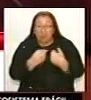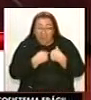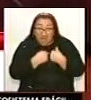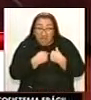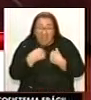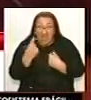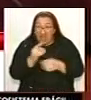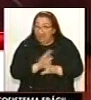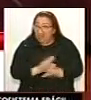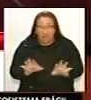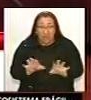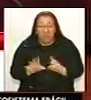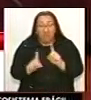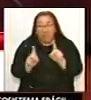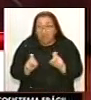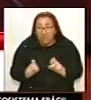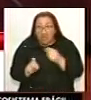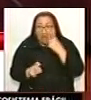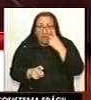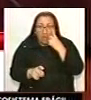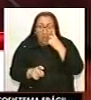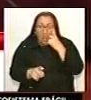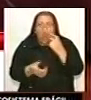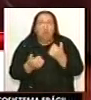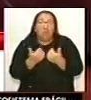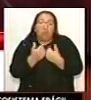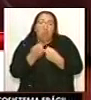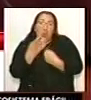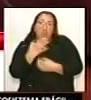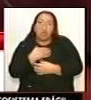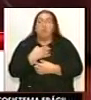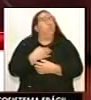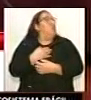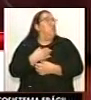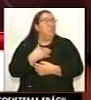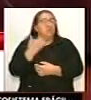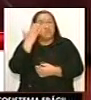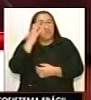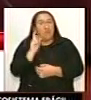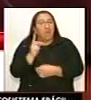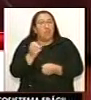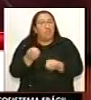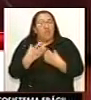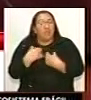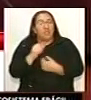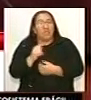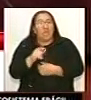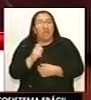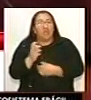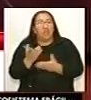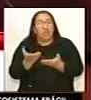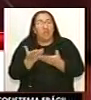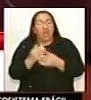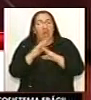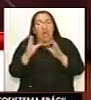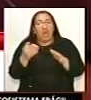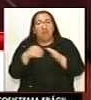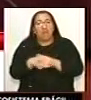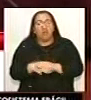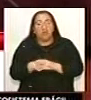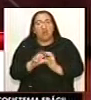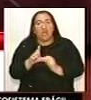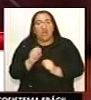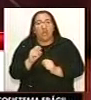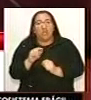gerencia ese tipo de contrato? Según yo tengo entendido, Saloc no nos brinda servicios de almacenamiento y de